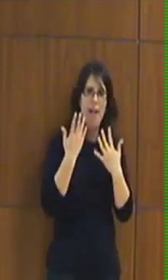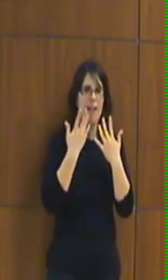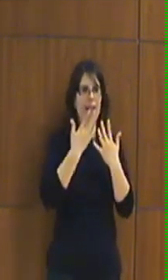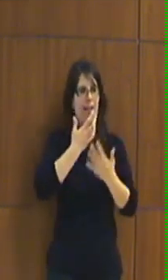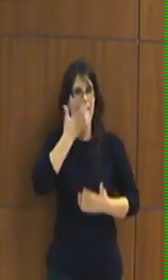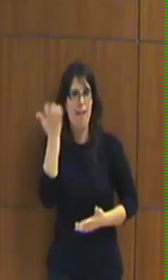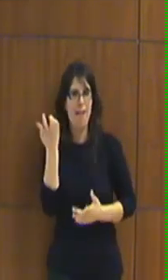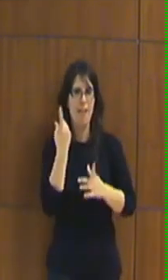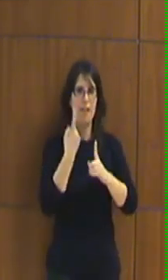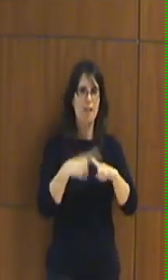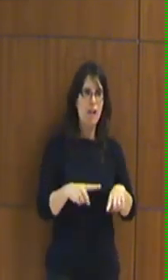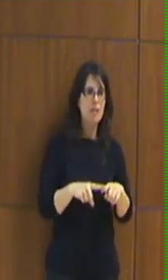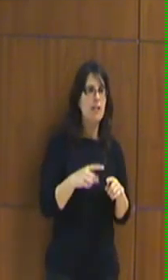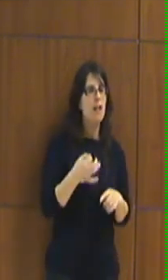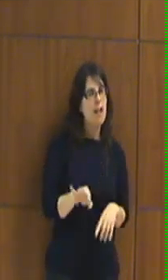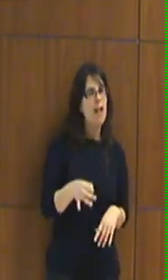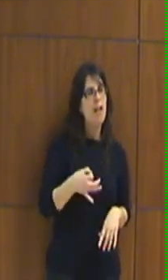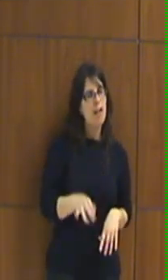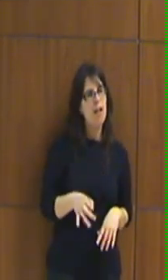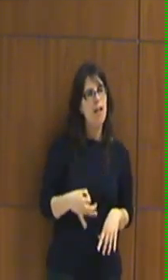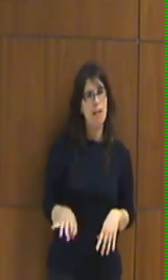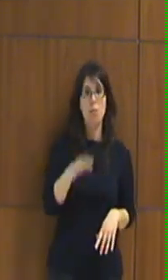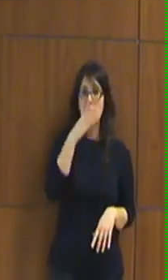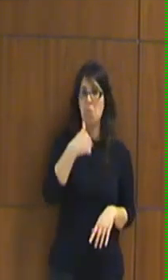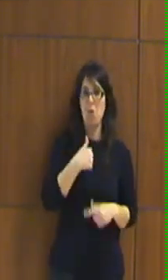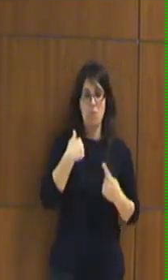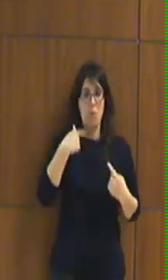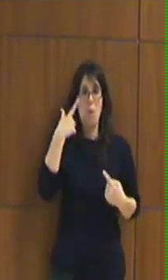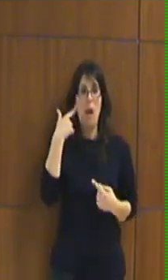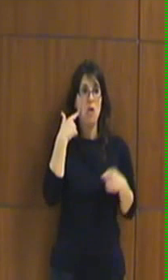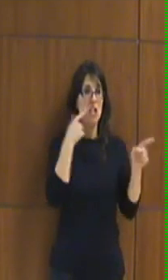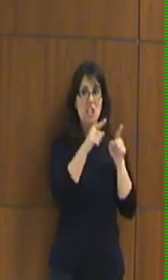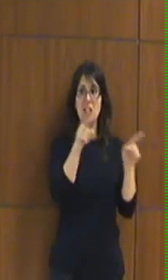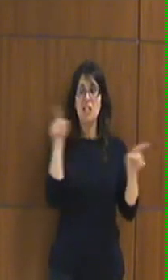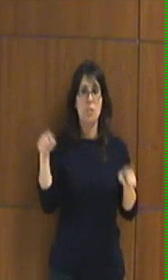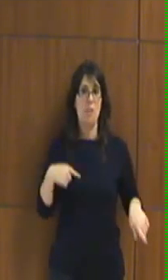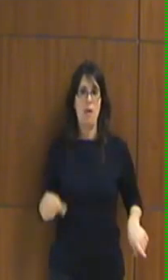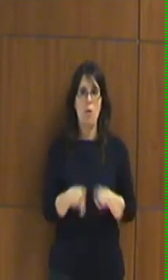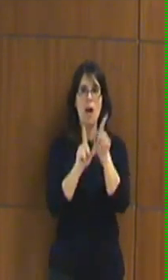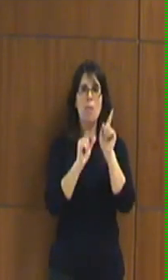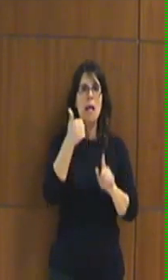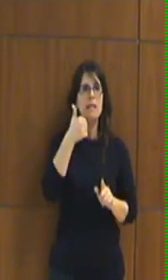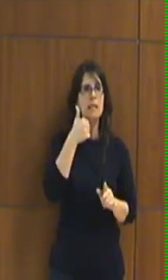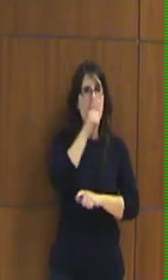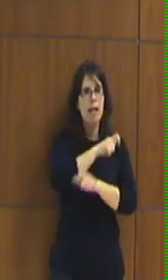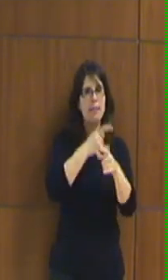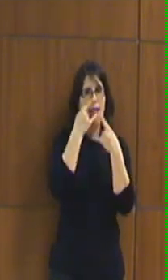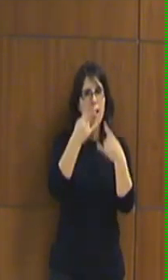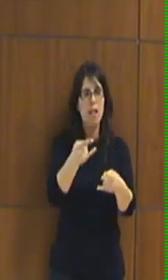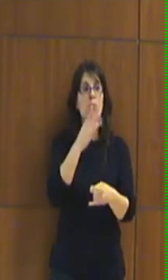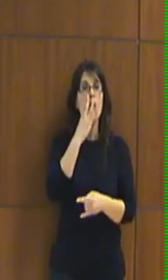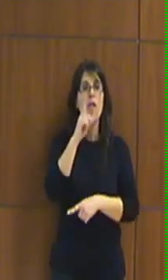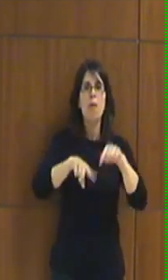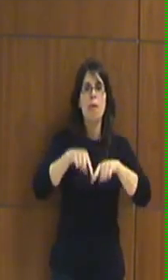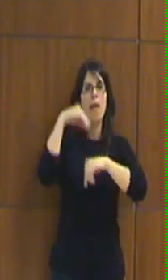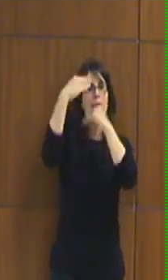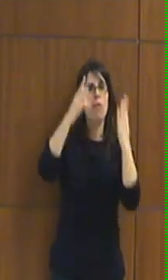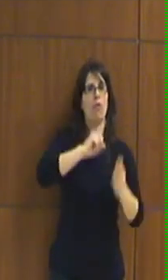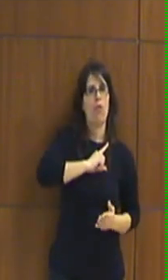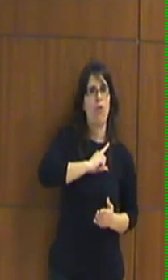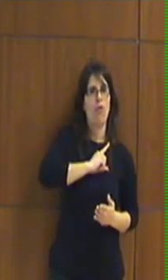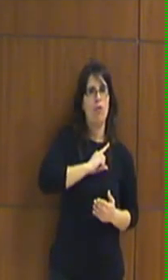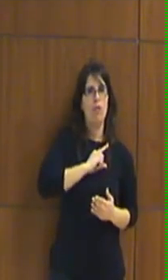Porque al final a ti te da lo mismo un banco que otro, lo que te hace estar en una entidad en otra es el trato que recibes de las personas. Y han vuelto a